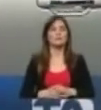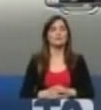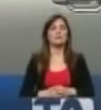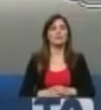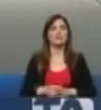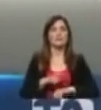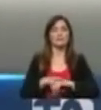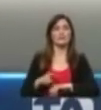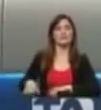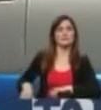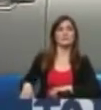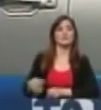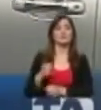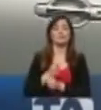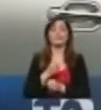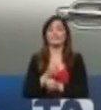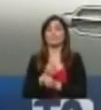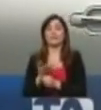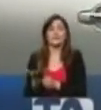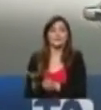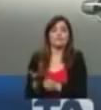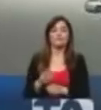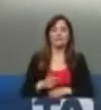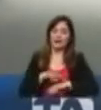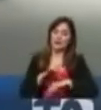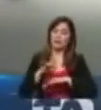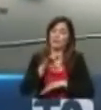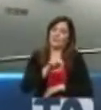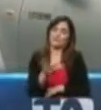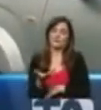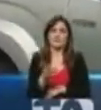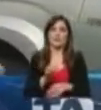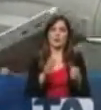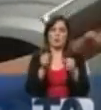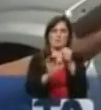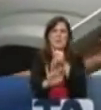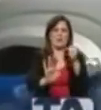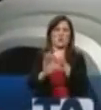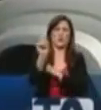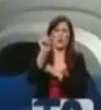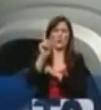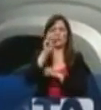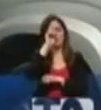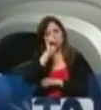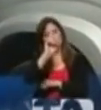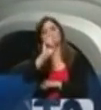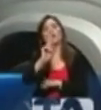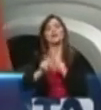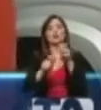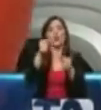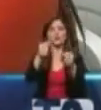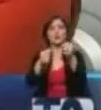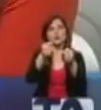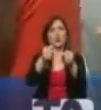cuenta que se atrasó para llegar al trabajo, porque no salió con tiempo, por favor, no pite. Respetemos a todos los conductores, a todos los